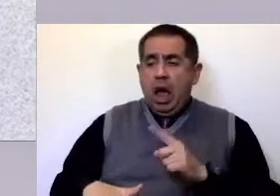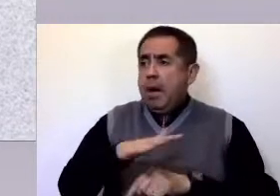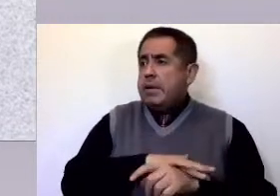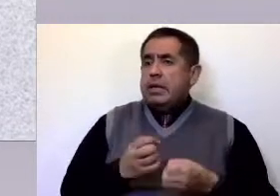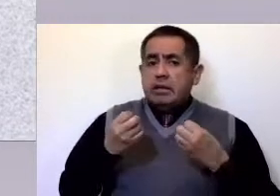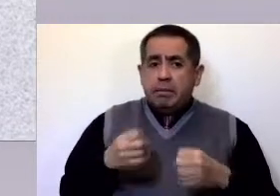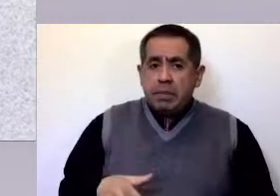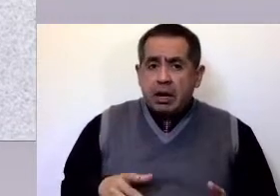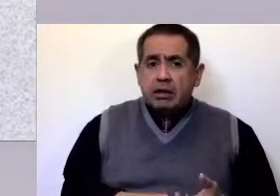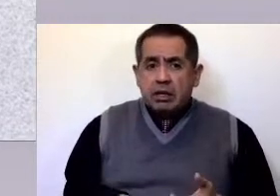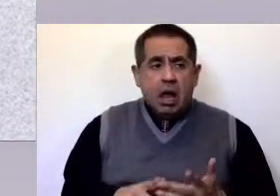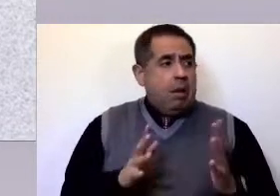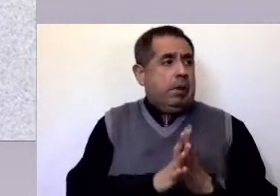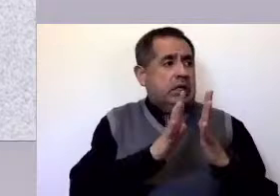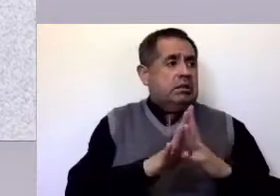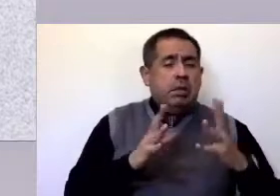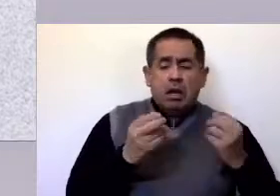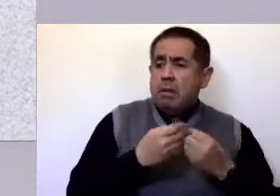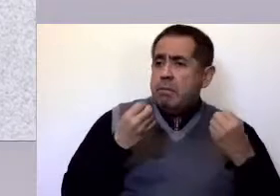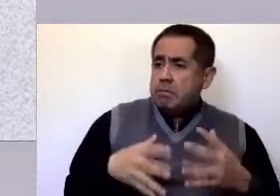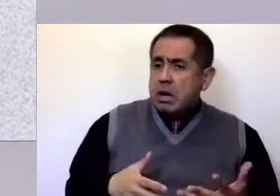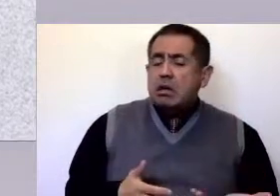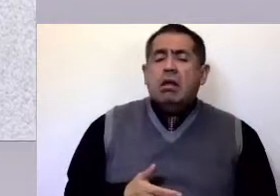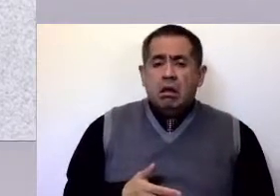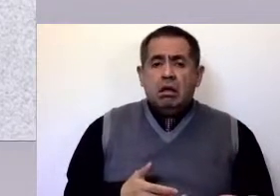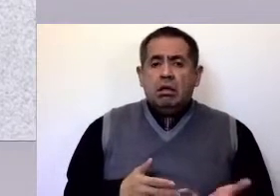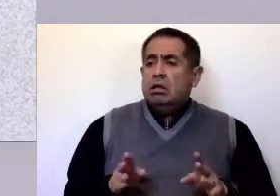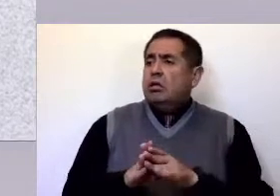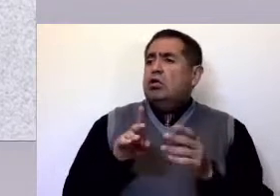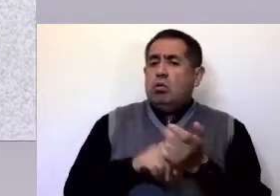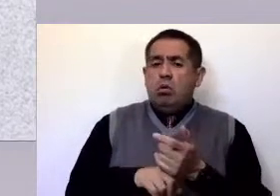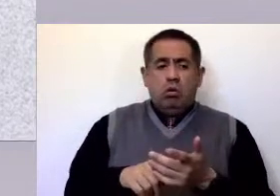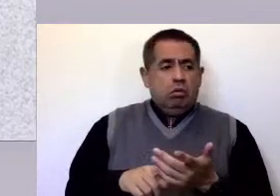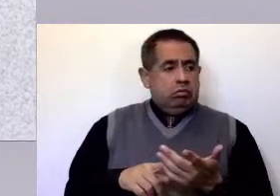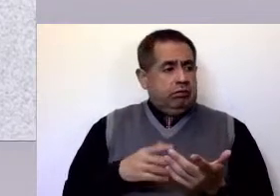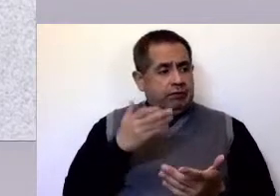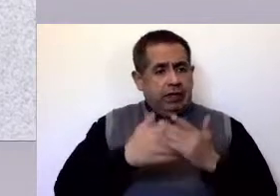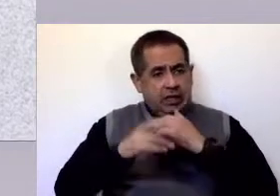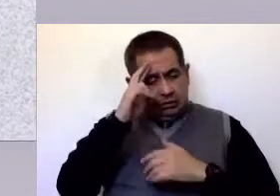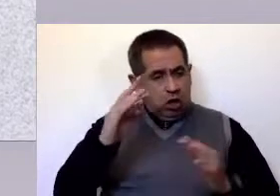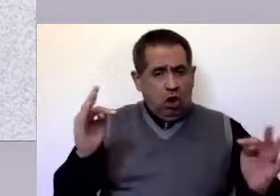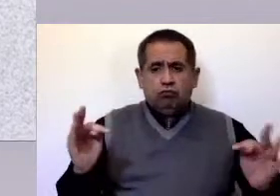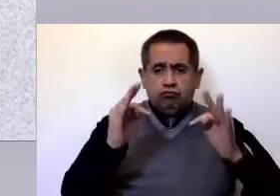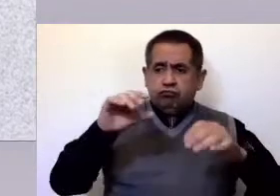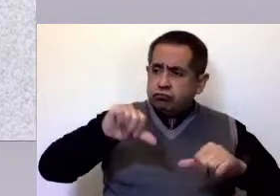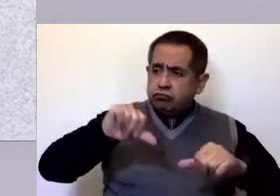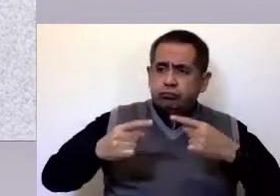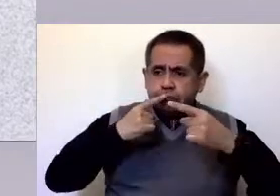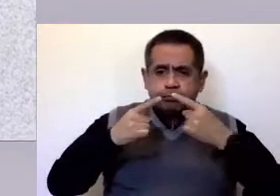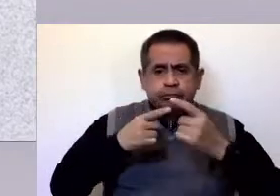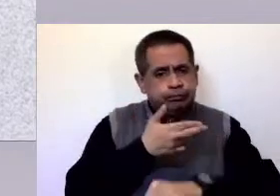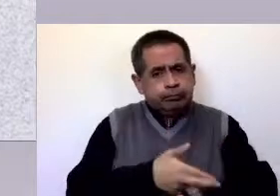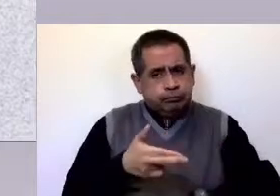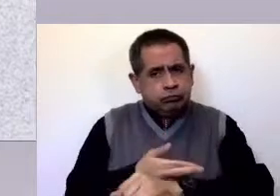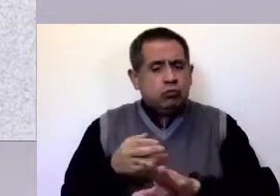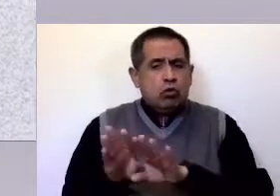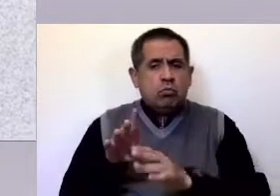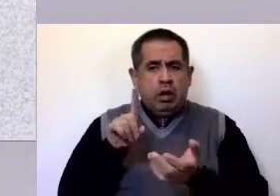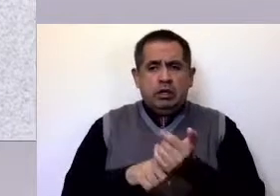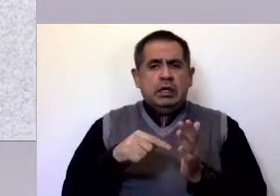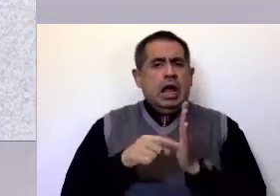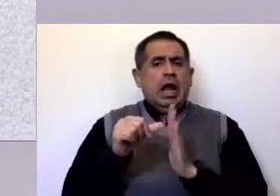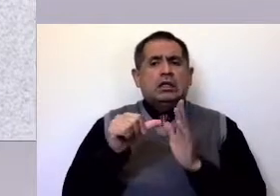participación ciudadana así como la transgresión a su garantía de audiencia y debido al proceso legal reconocidos en el artículo